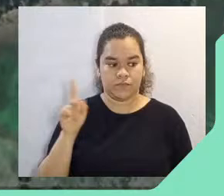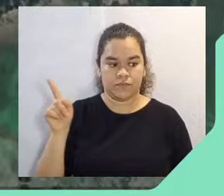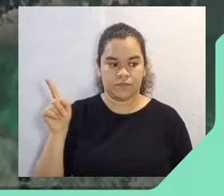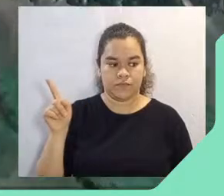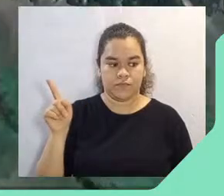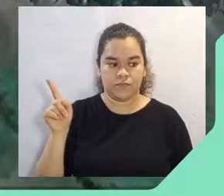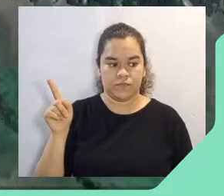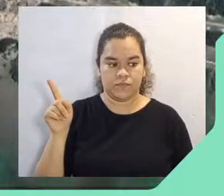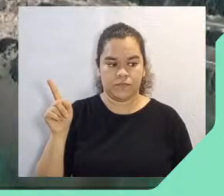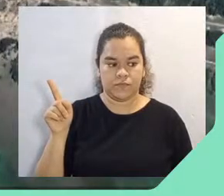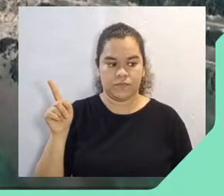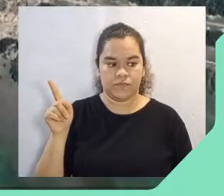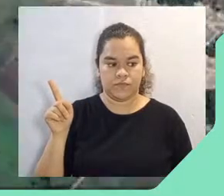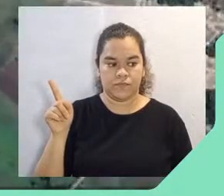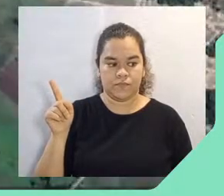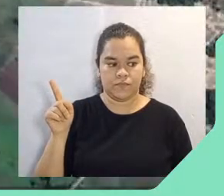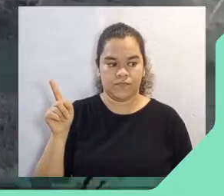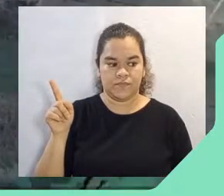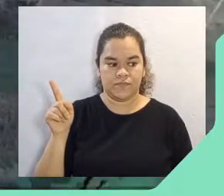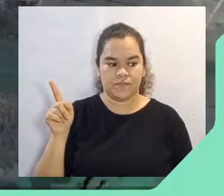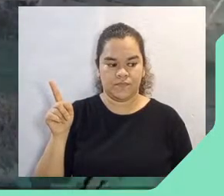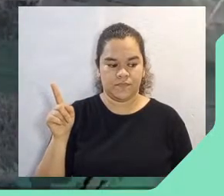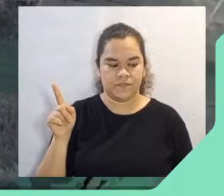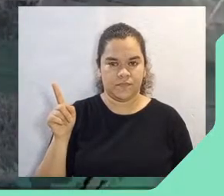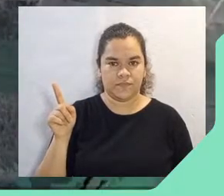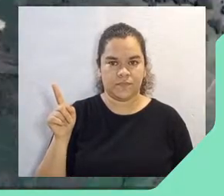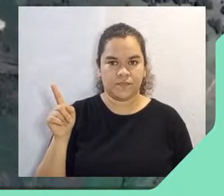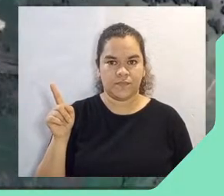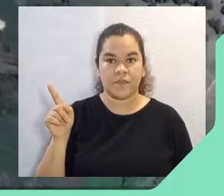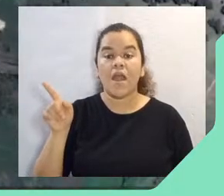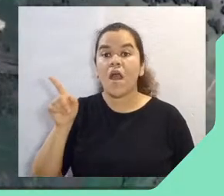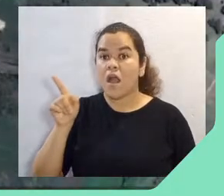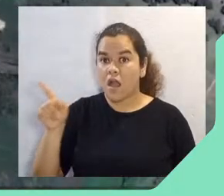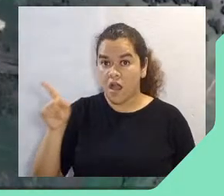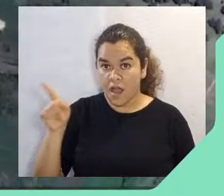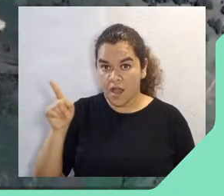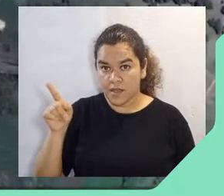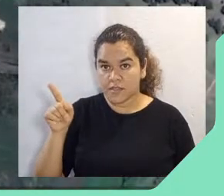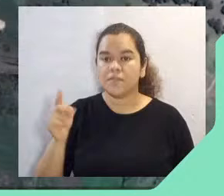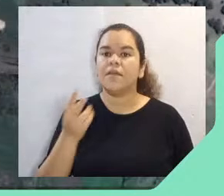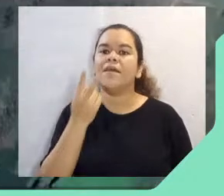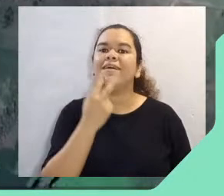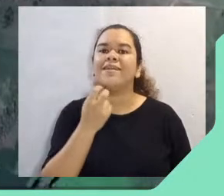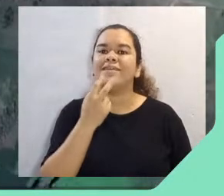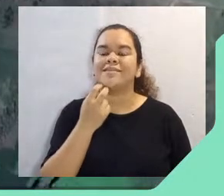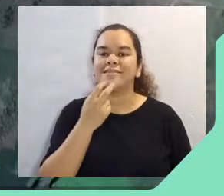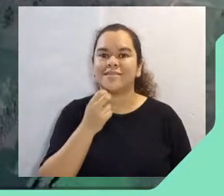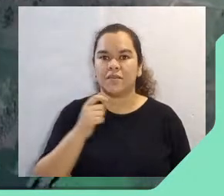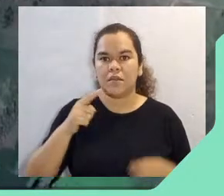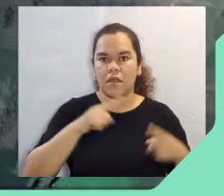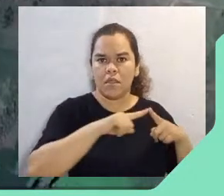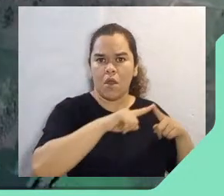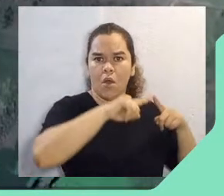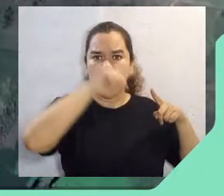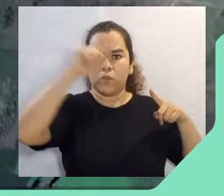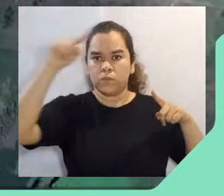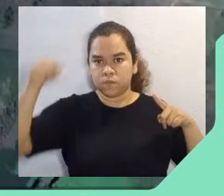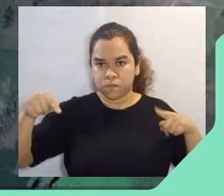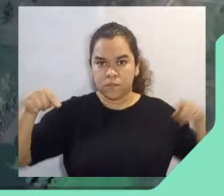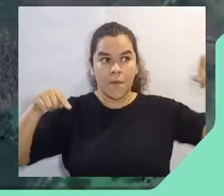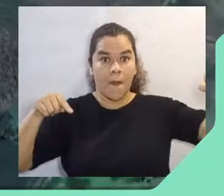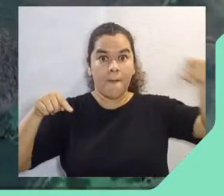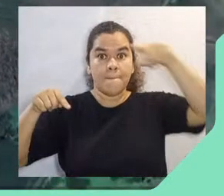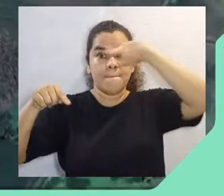Resistencia, en la cual llegan varias líneas de 500 kilovoltios de distintos puntos de alimentación del